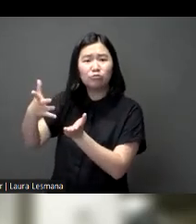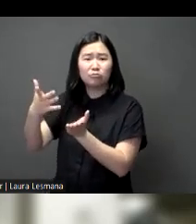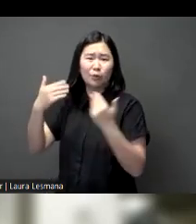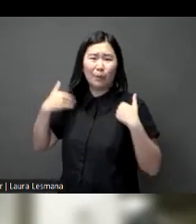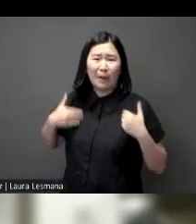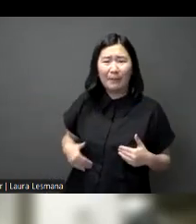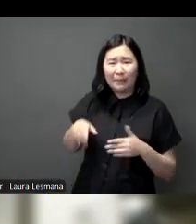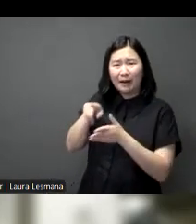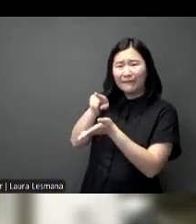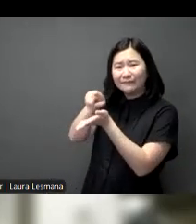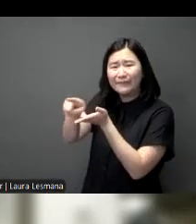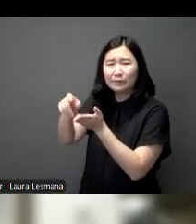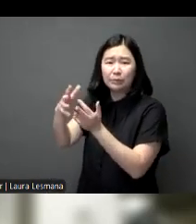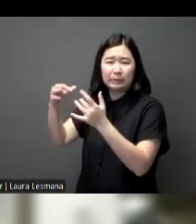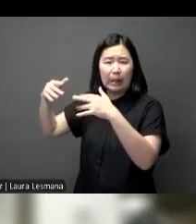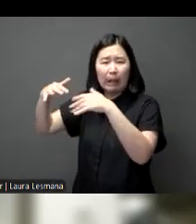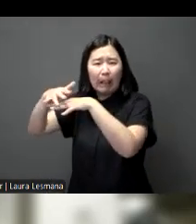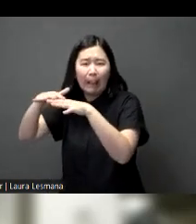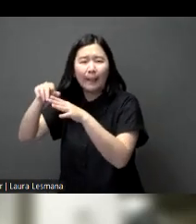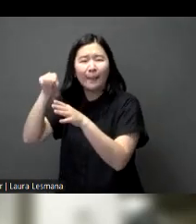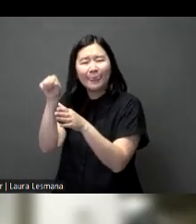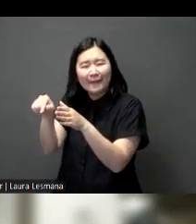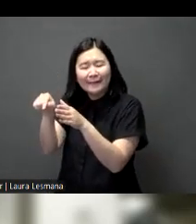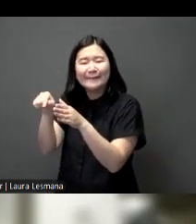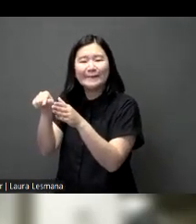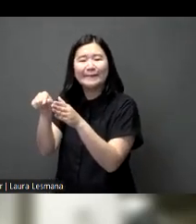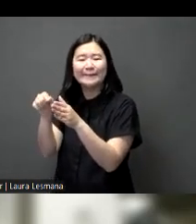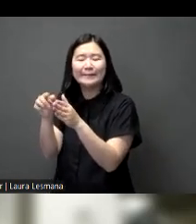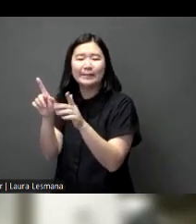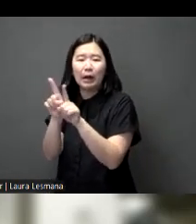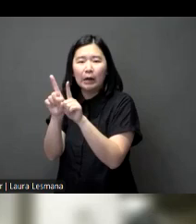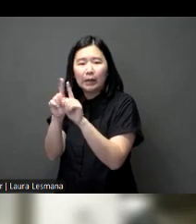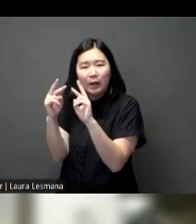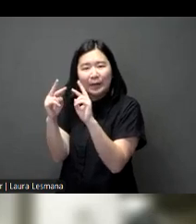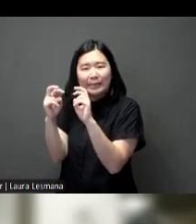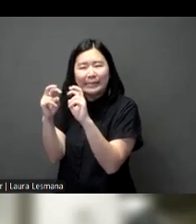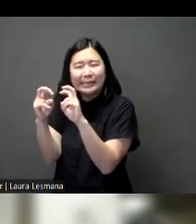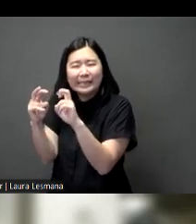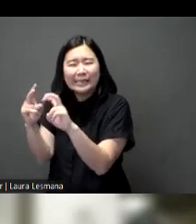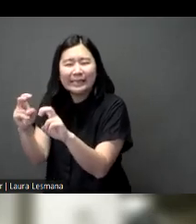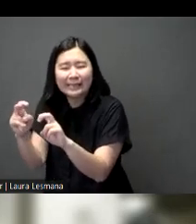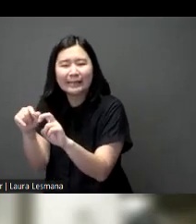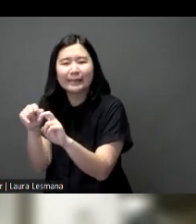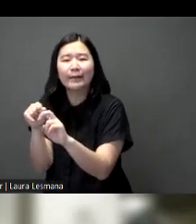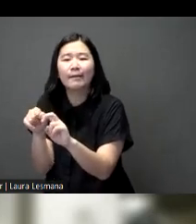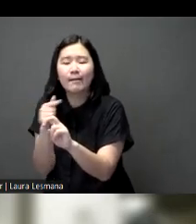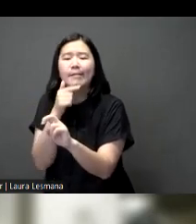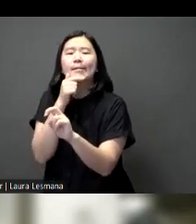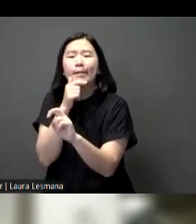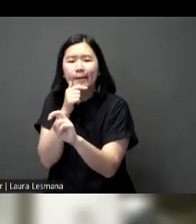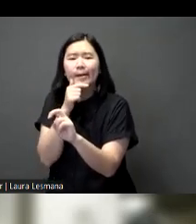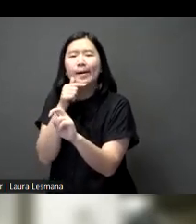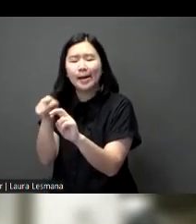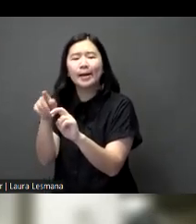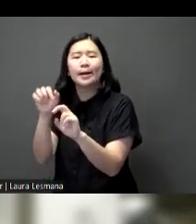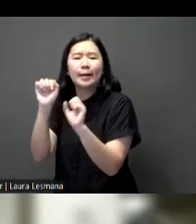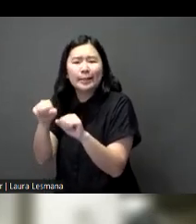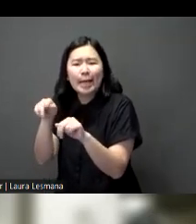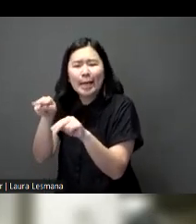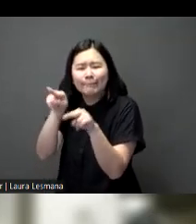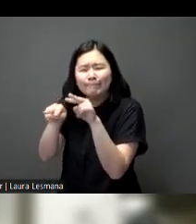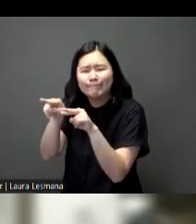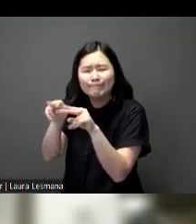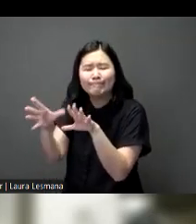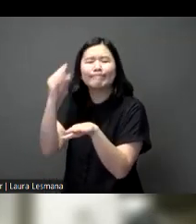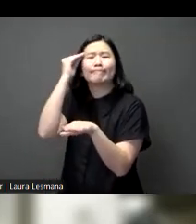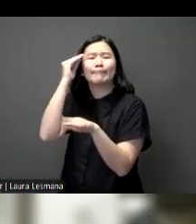agente causal, existen tecnologías sanitarias disponibles para los distintos momentos, ¿cierto?, para inmunización, para tamizaje, para